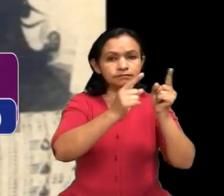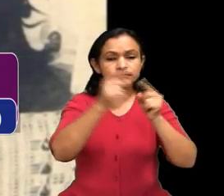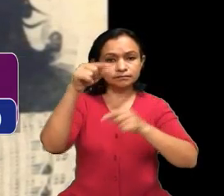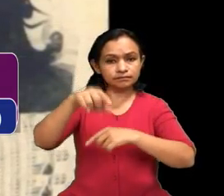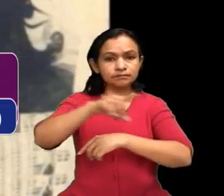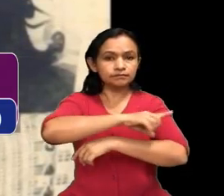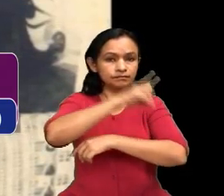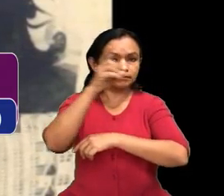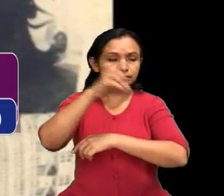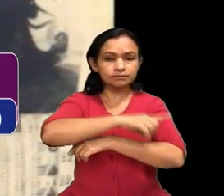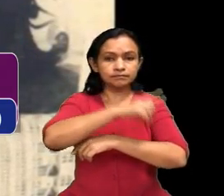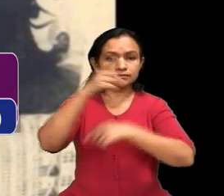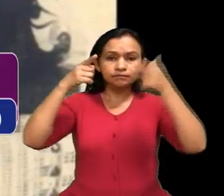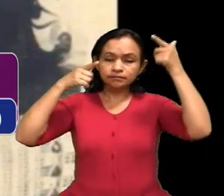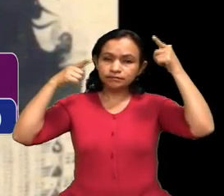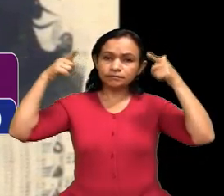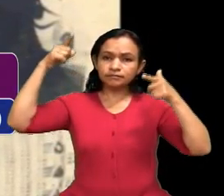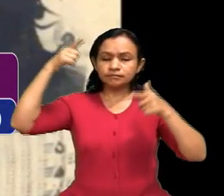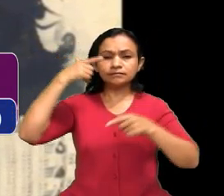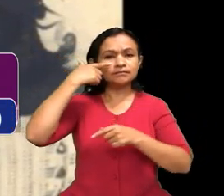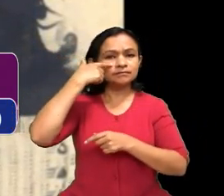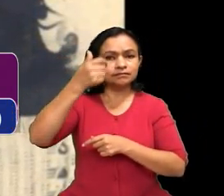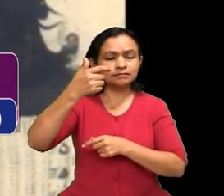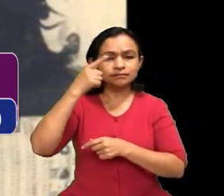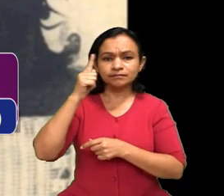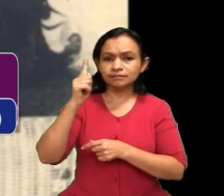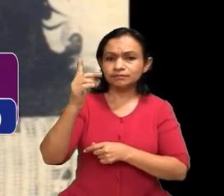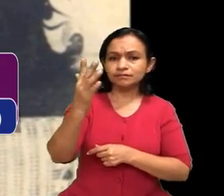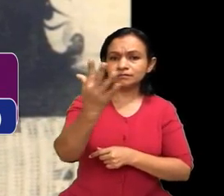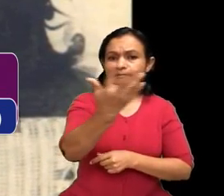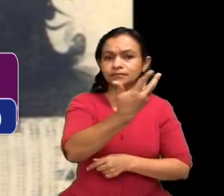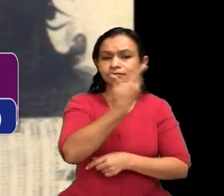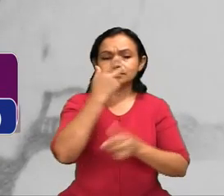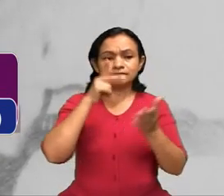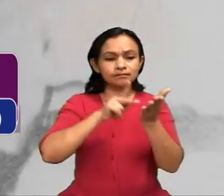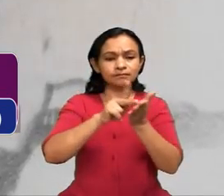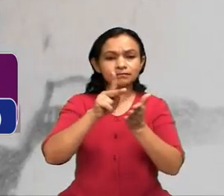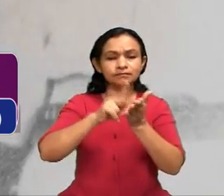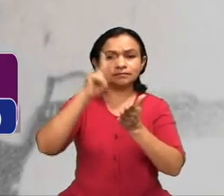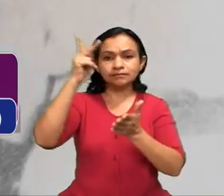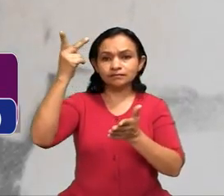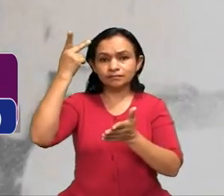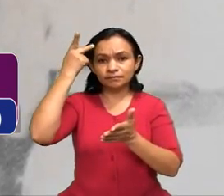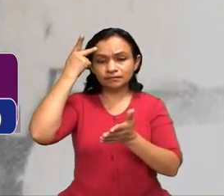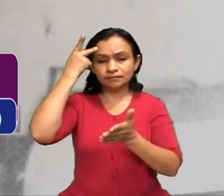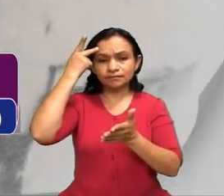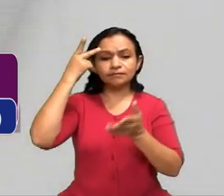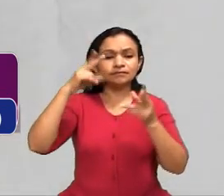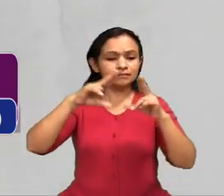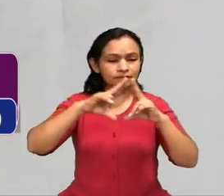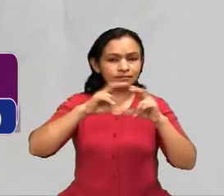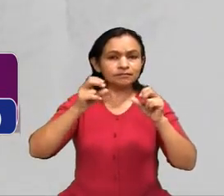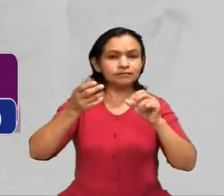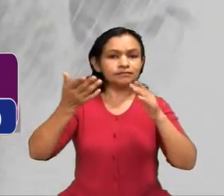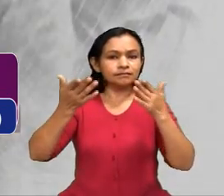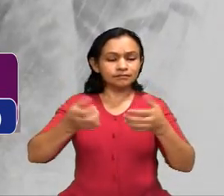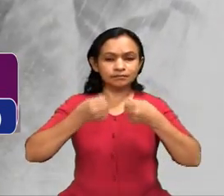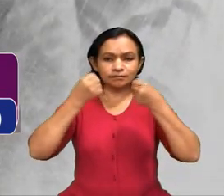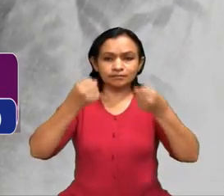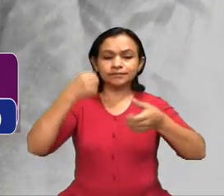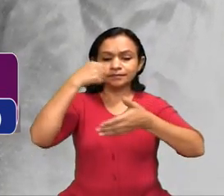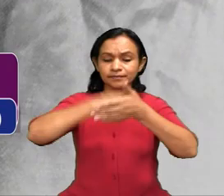hoy, Sandino es reconocido por todos los partidos políticos como un héroe nacional que luchó